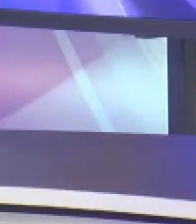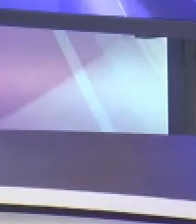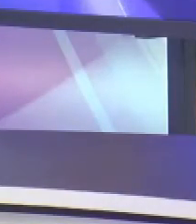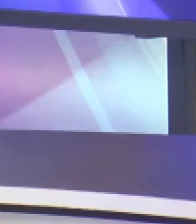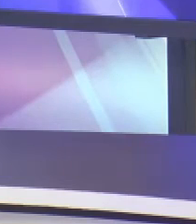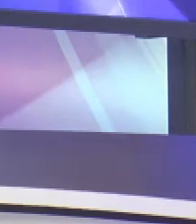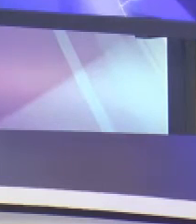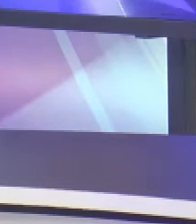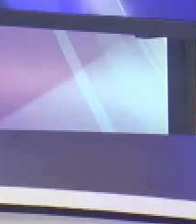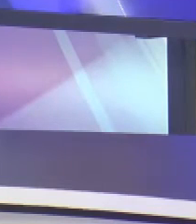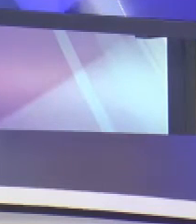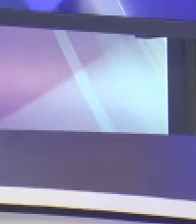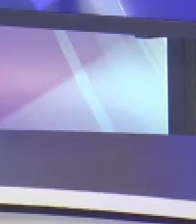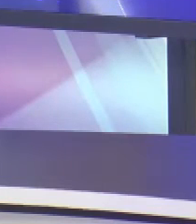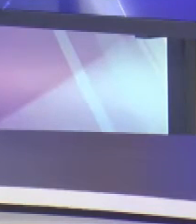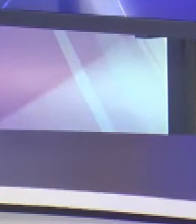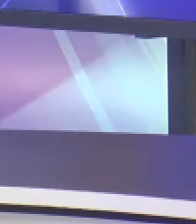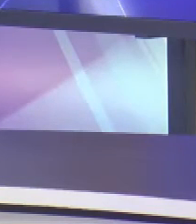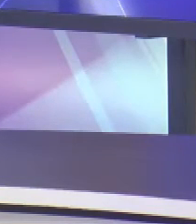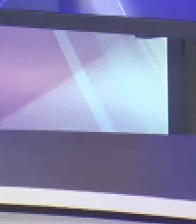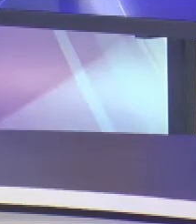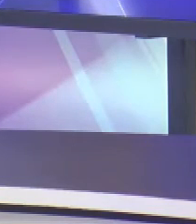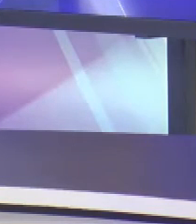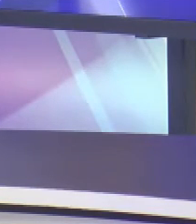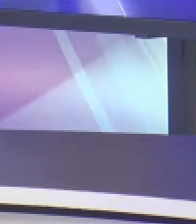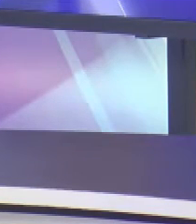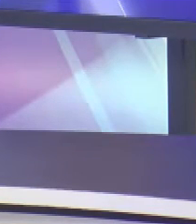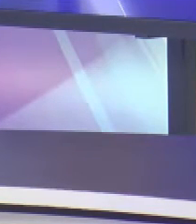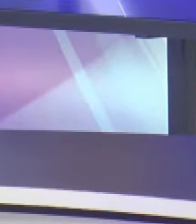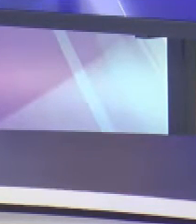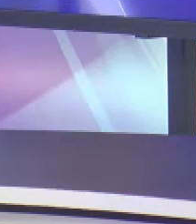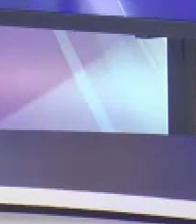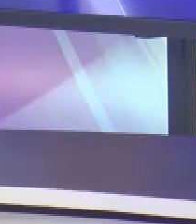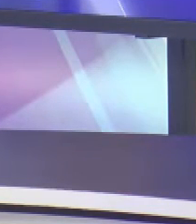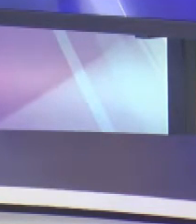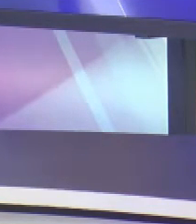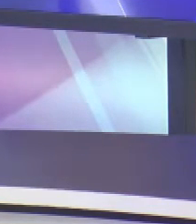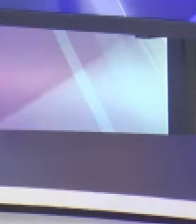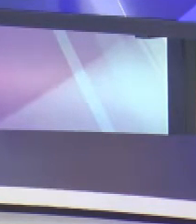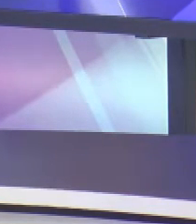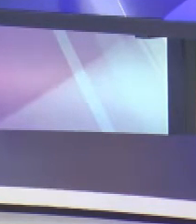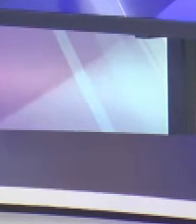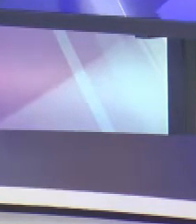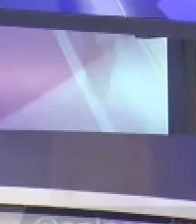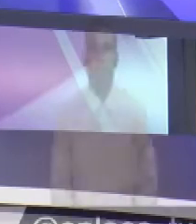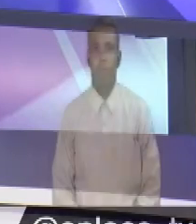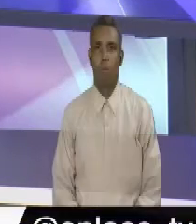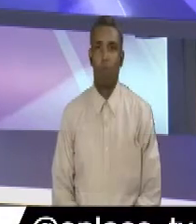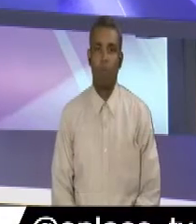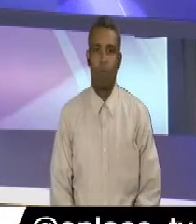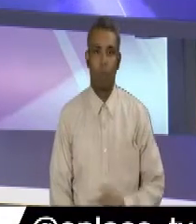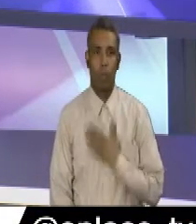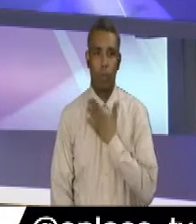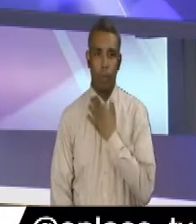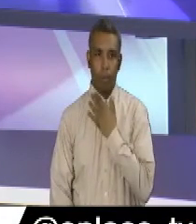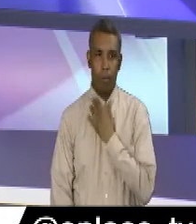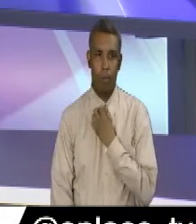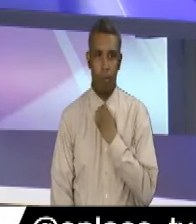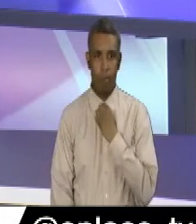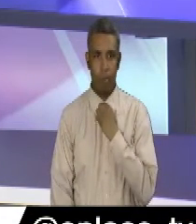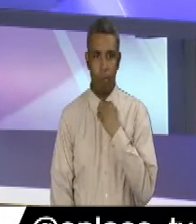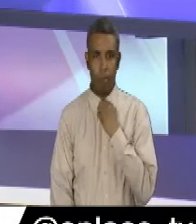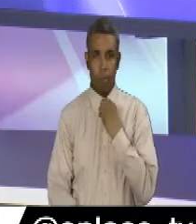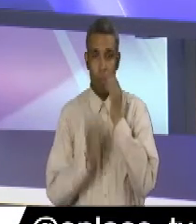Gracias por continuar con nosotros en Enlace Noticias, el noticiero que usted quiere ver. Y sobre la noticia del día, la libertad del